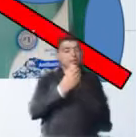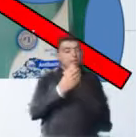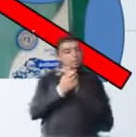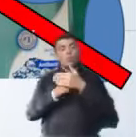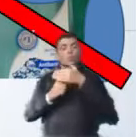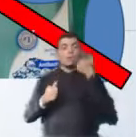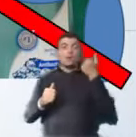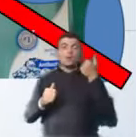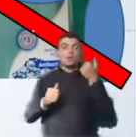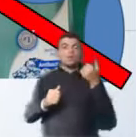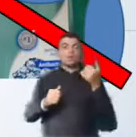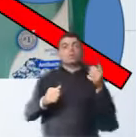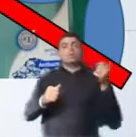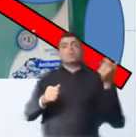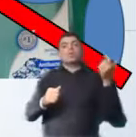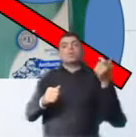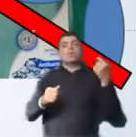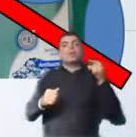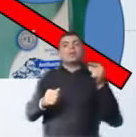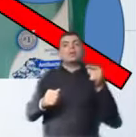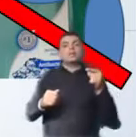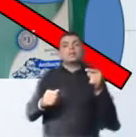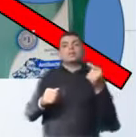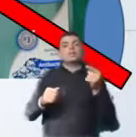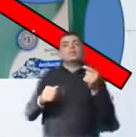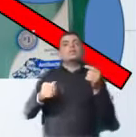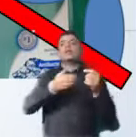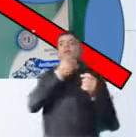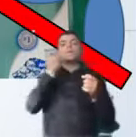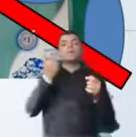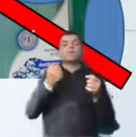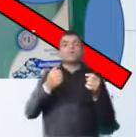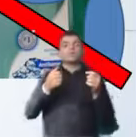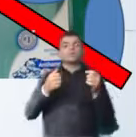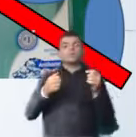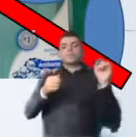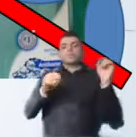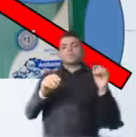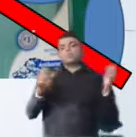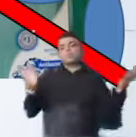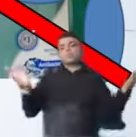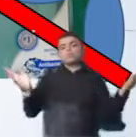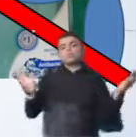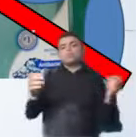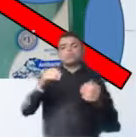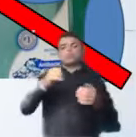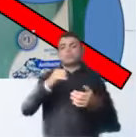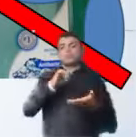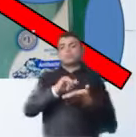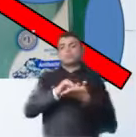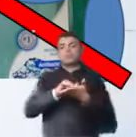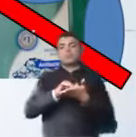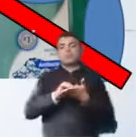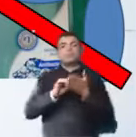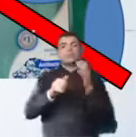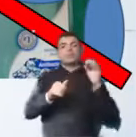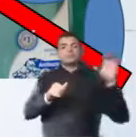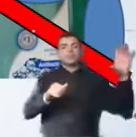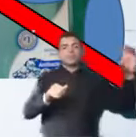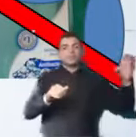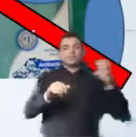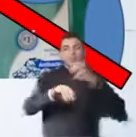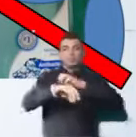manos. ¿Y qué es? ¿Qué es lo mejor para lavarnos las manos? Definitivamente nuestro Gano jabón, nuestro Gano Transparent